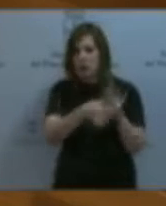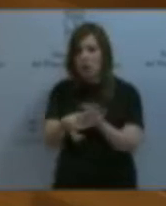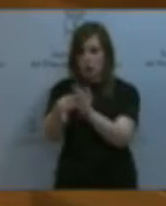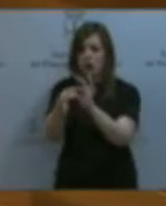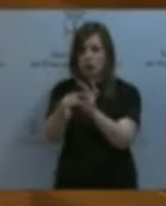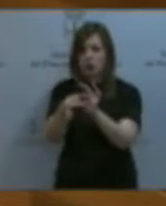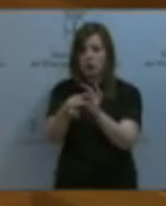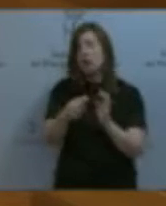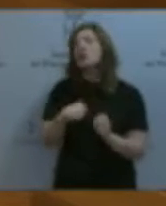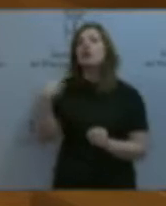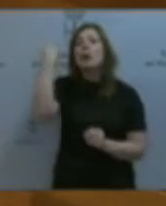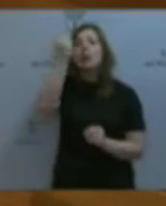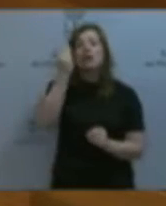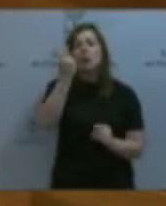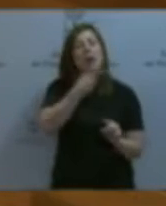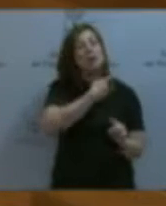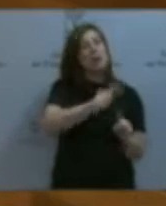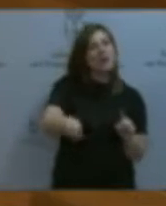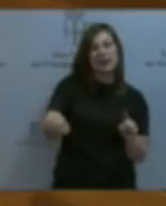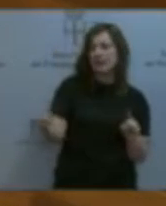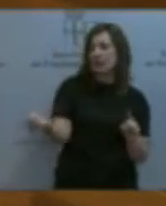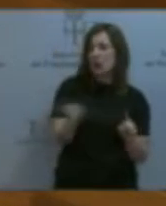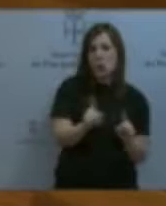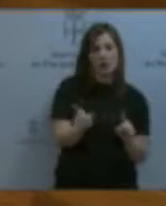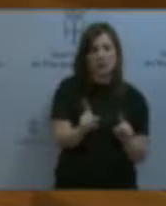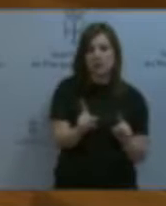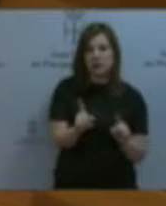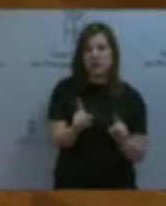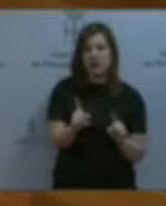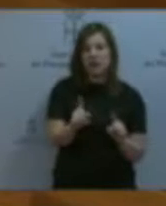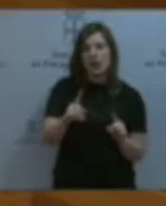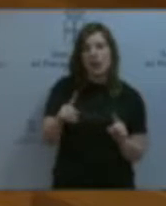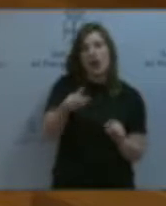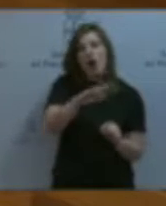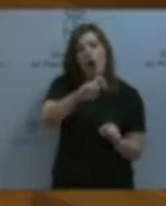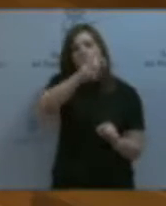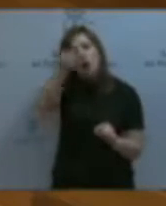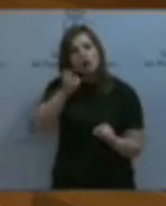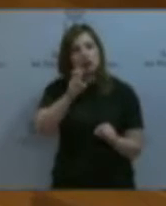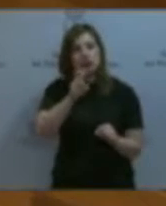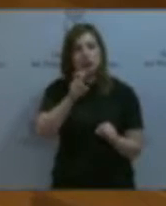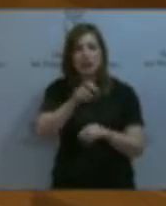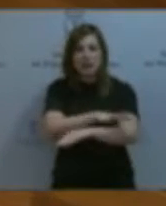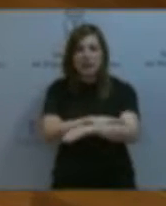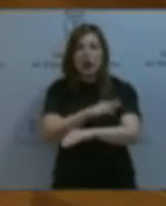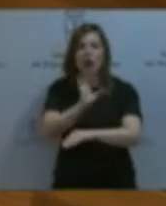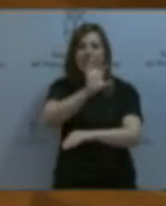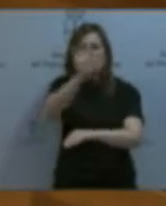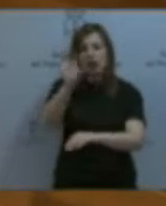no deberán ser muy diferentes de las que se lleven en otras partes del Estado o de otros